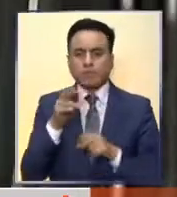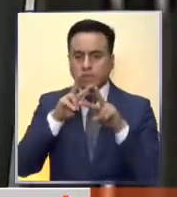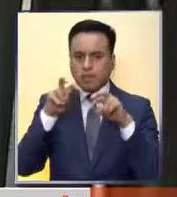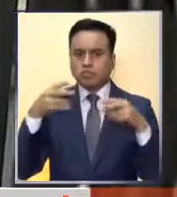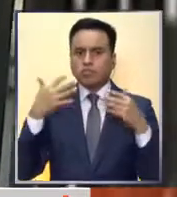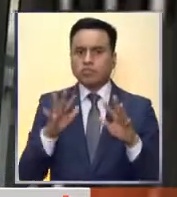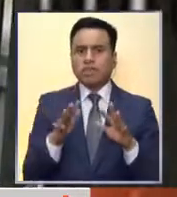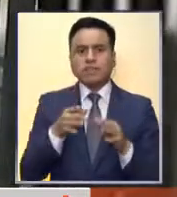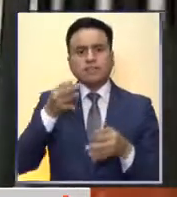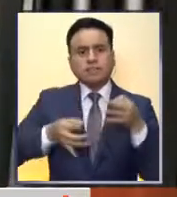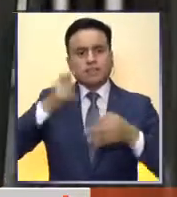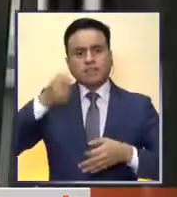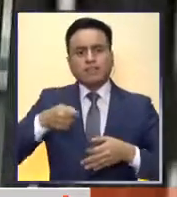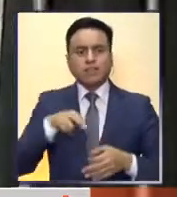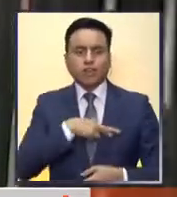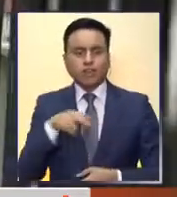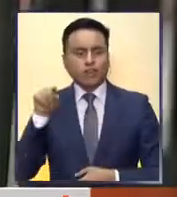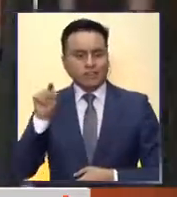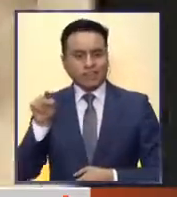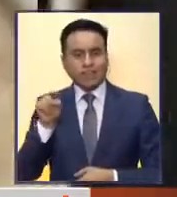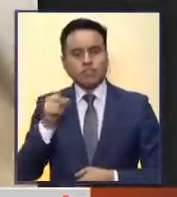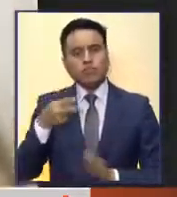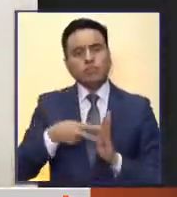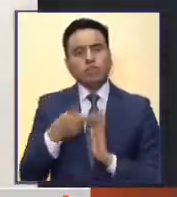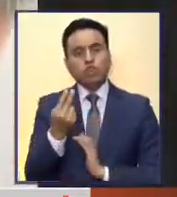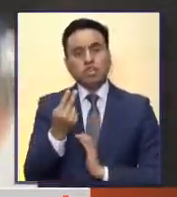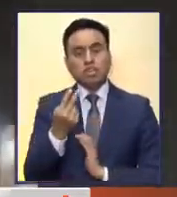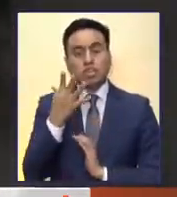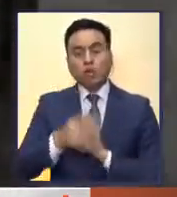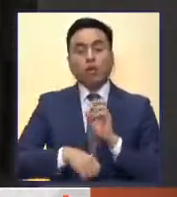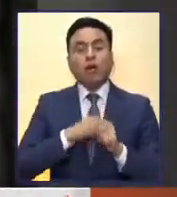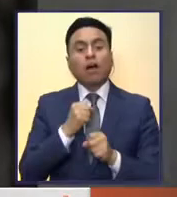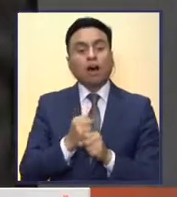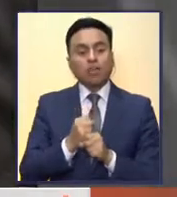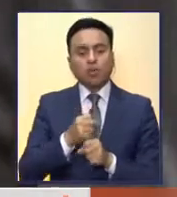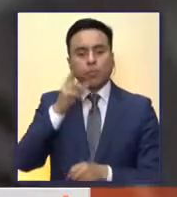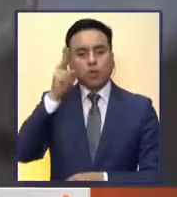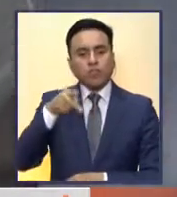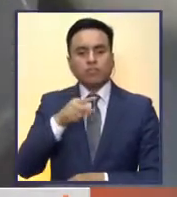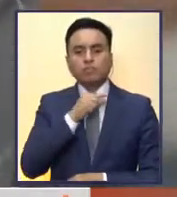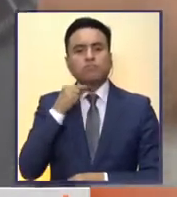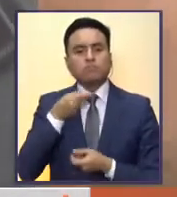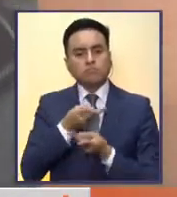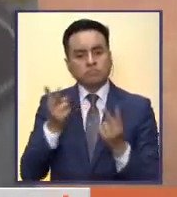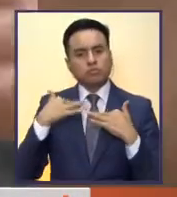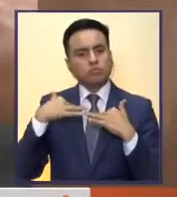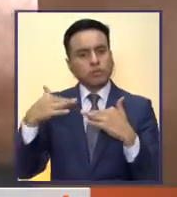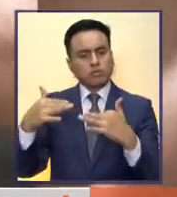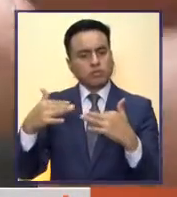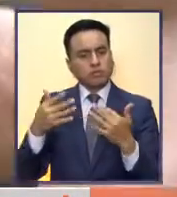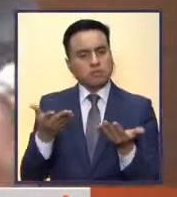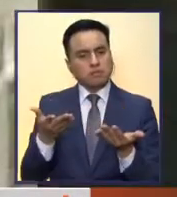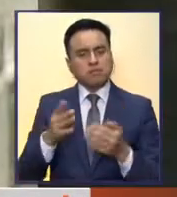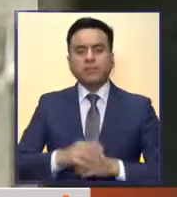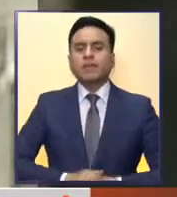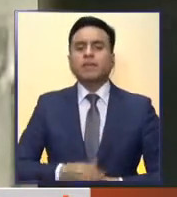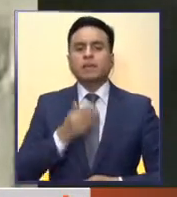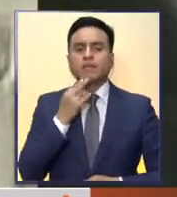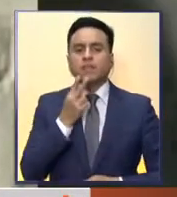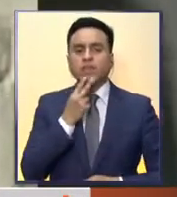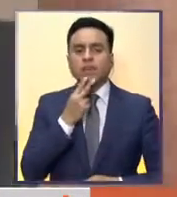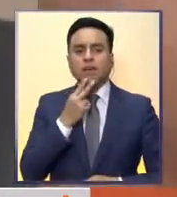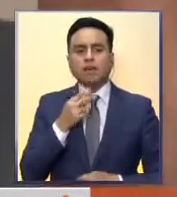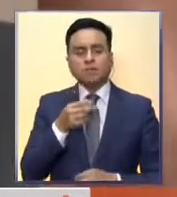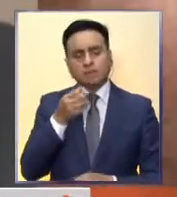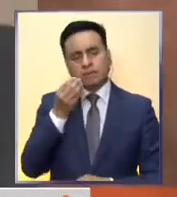una sentencia canónica en 2012, 5 años con prohibición del ejercicio público sacerdotal y una vida de